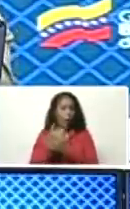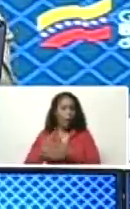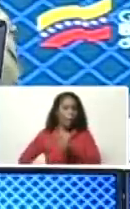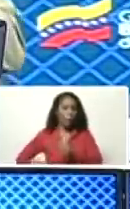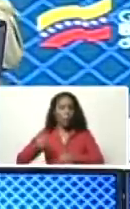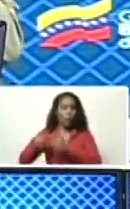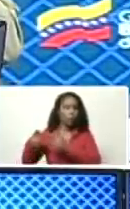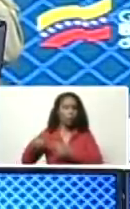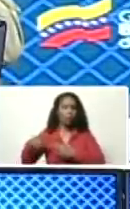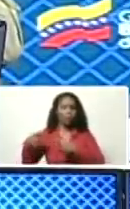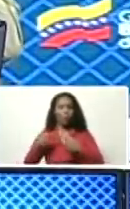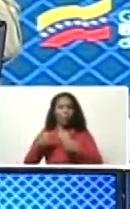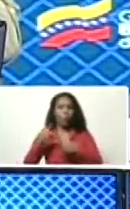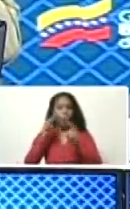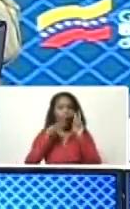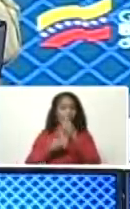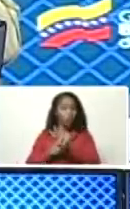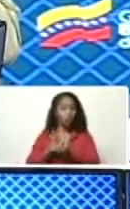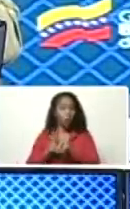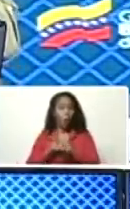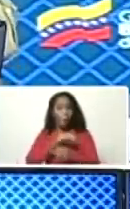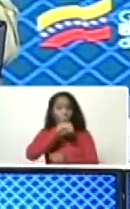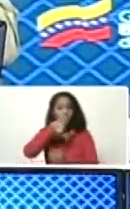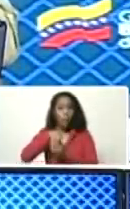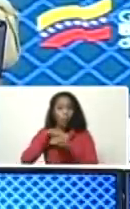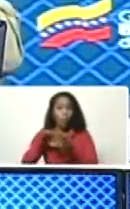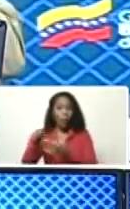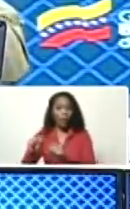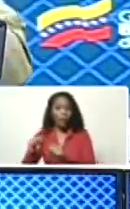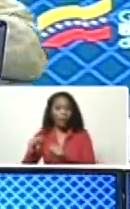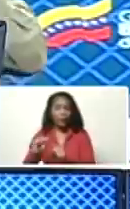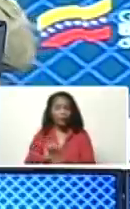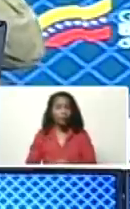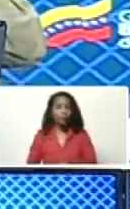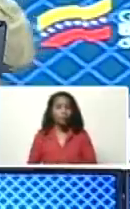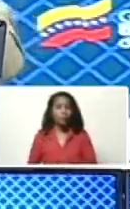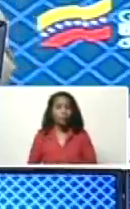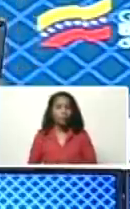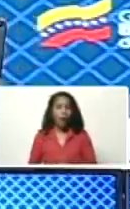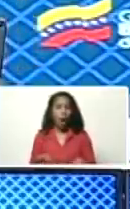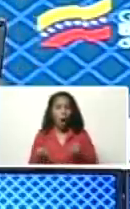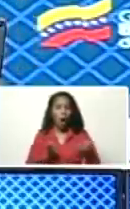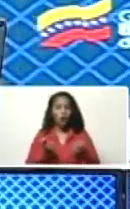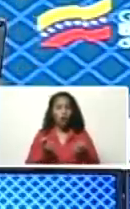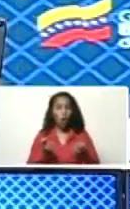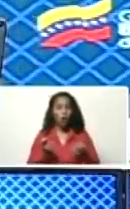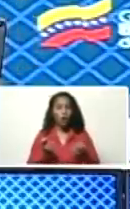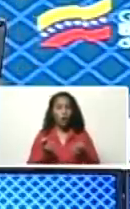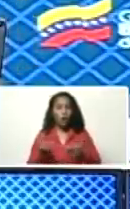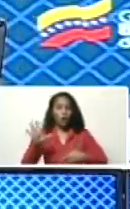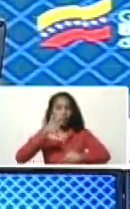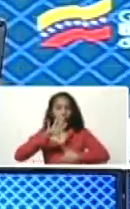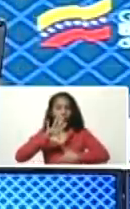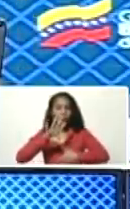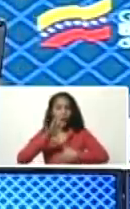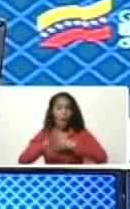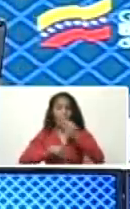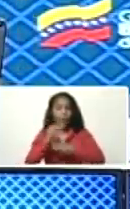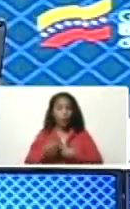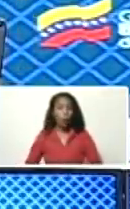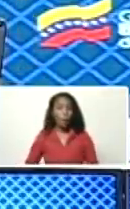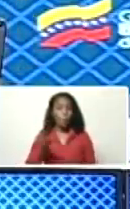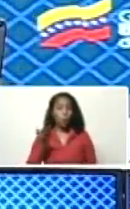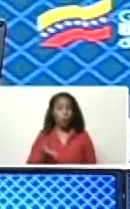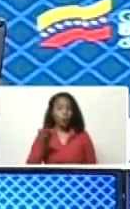siempre se ha disputado con una visión colonialista, imperialista, el control del continente, y le ha dado una gran